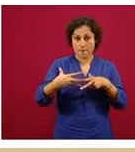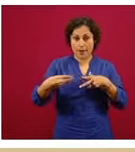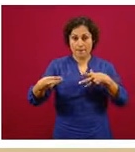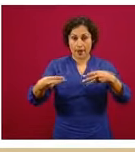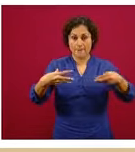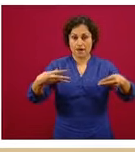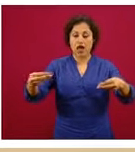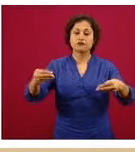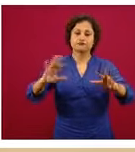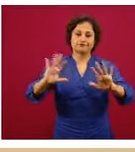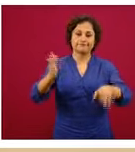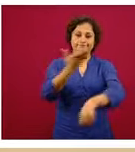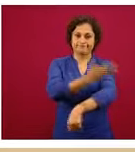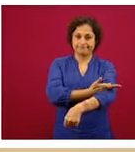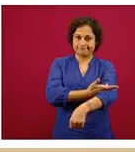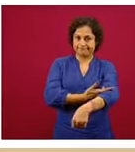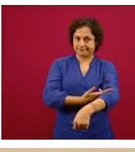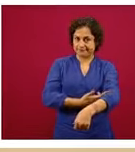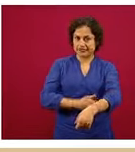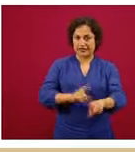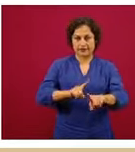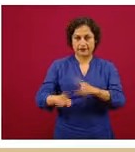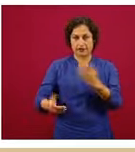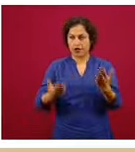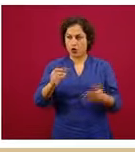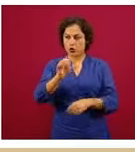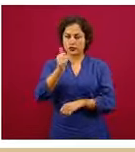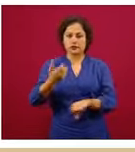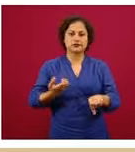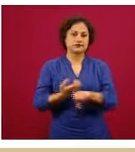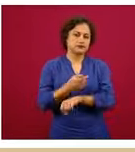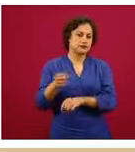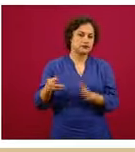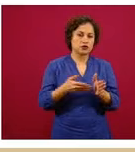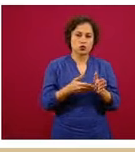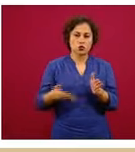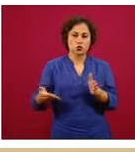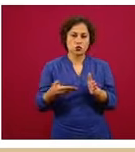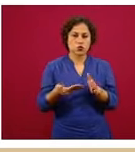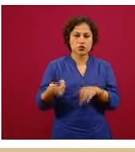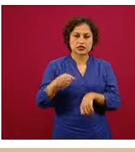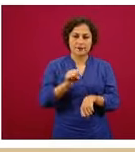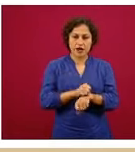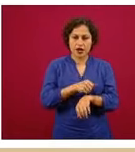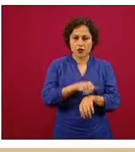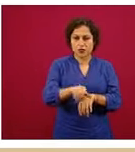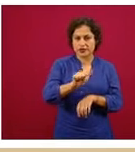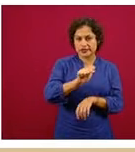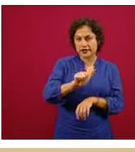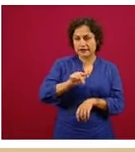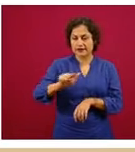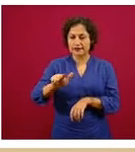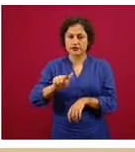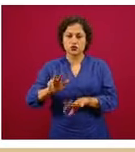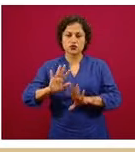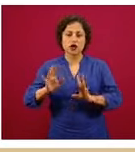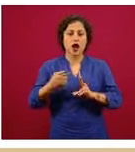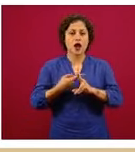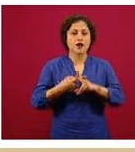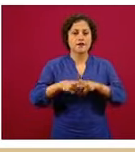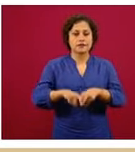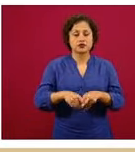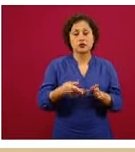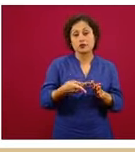poco tarde en relación a otros estados, 17, semana 18, una transmisión todavía basal, pero ya a partir